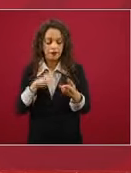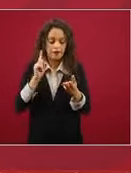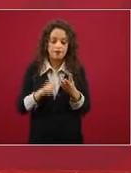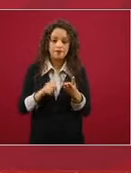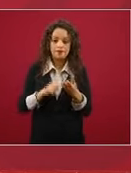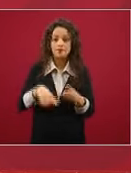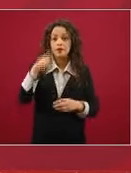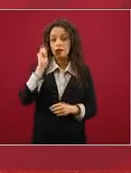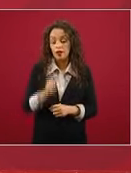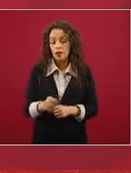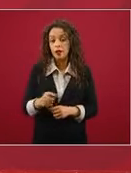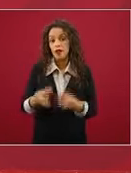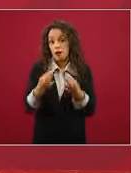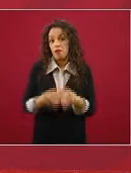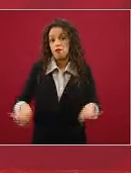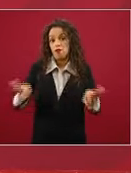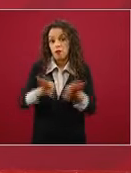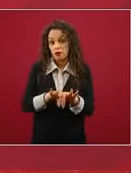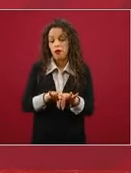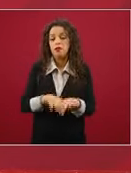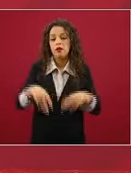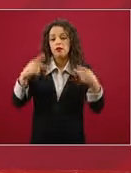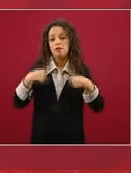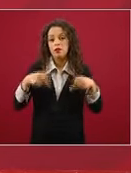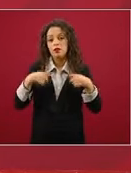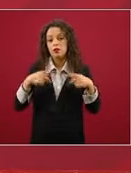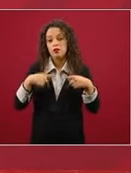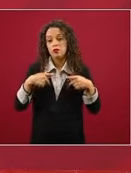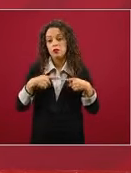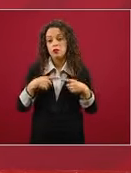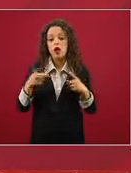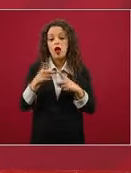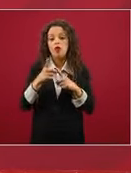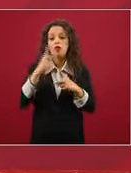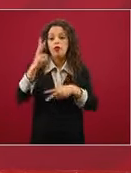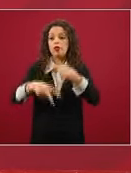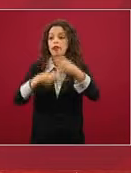un determinante muy importante, donde las personas se desplazan